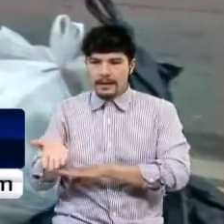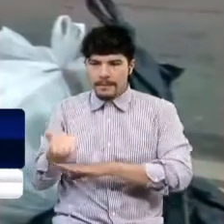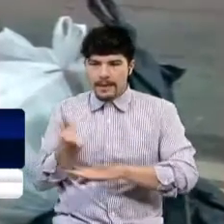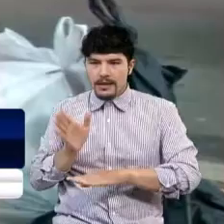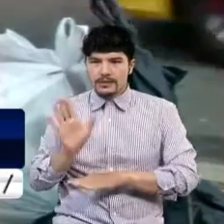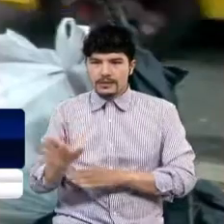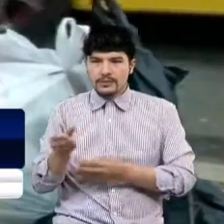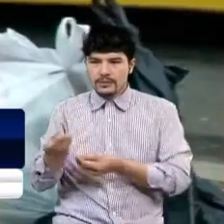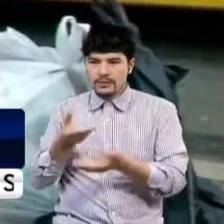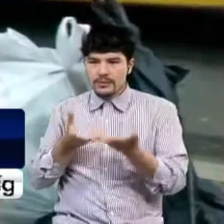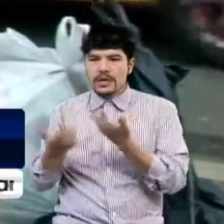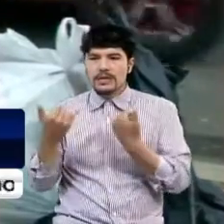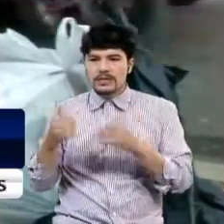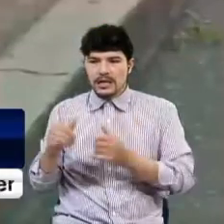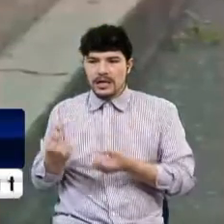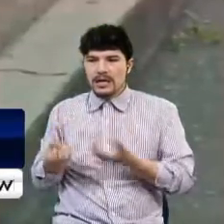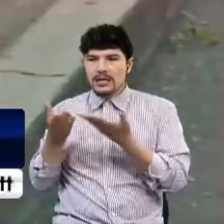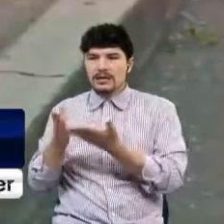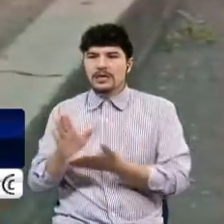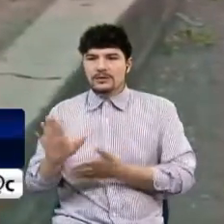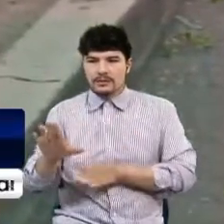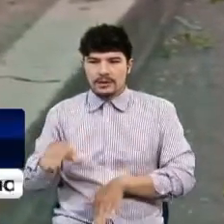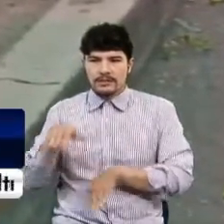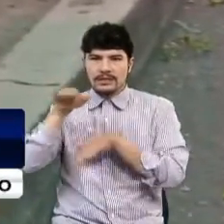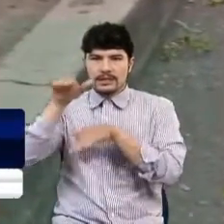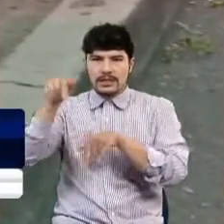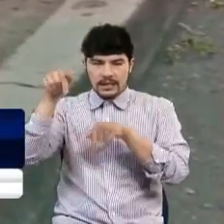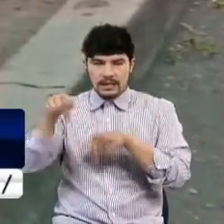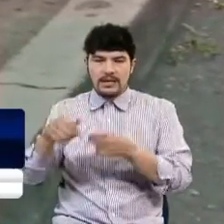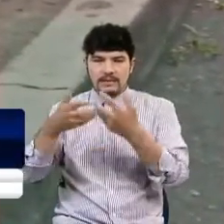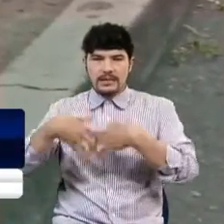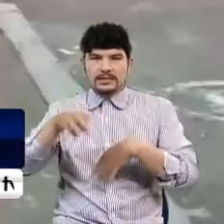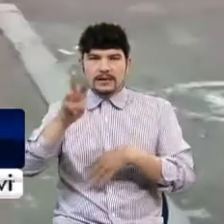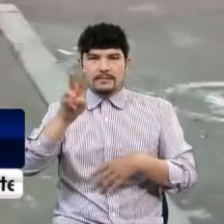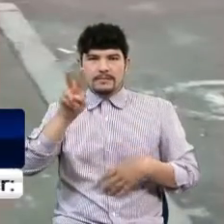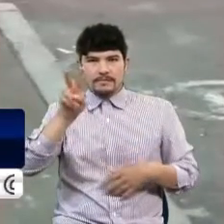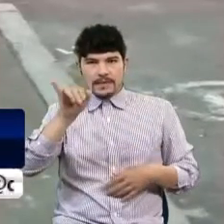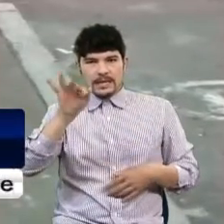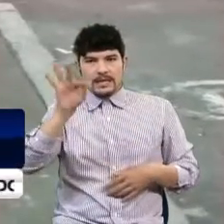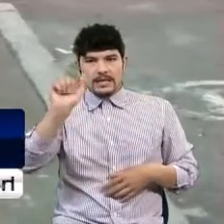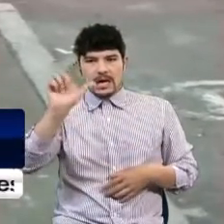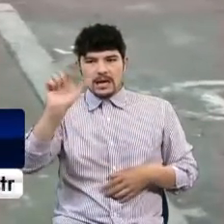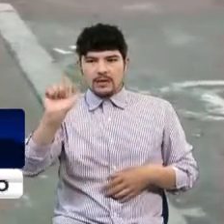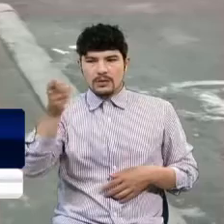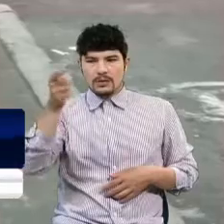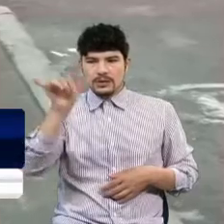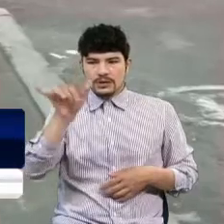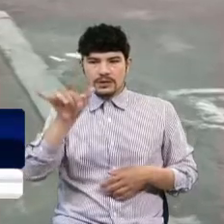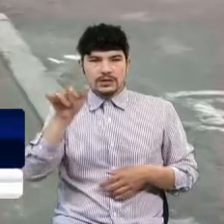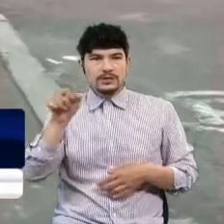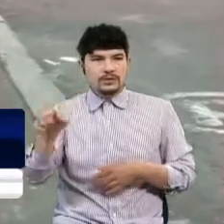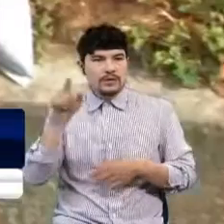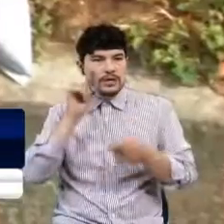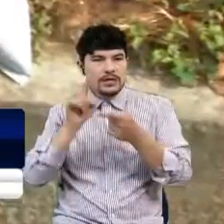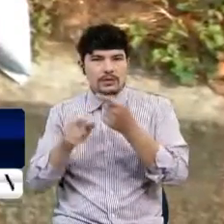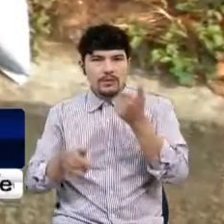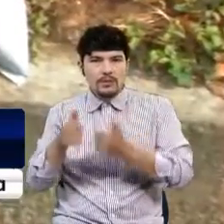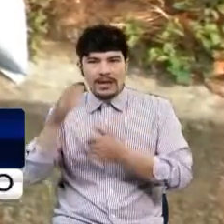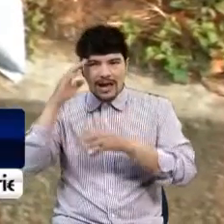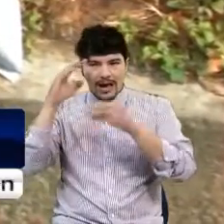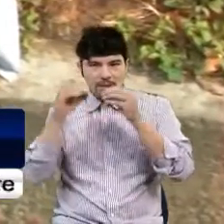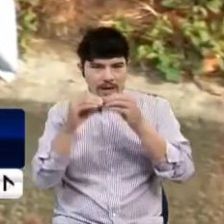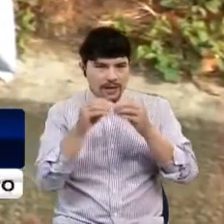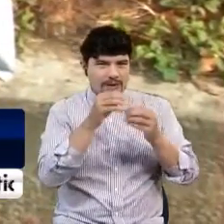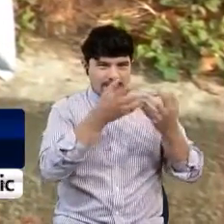conciliación ya fue instaurada por los representantes de Vitalogy. El objetivo es llegar a un acuerdo con la EMAP que incluya